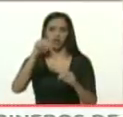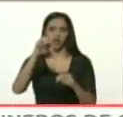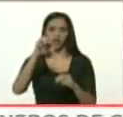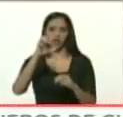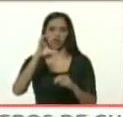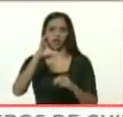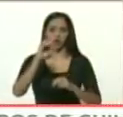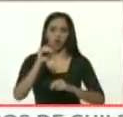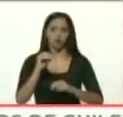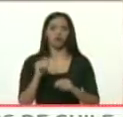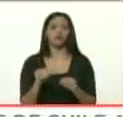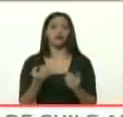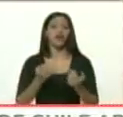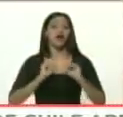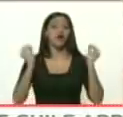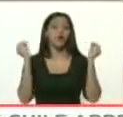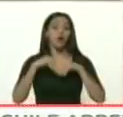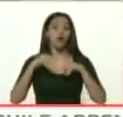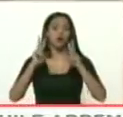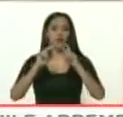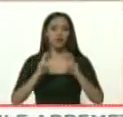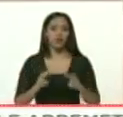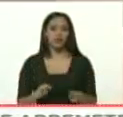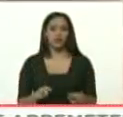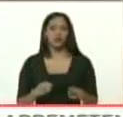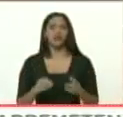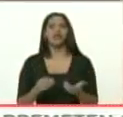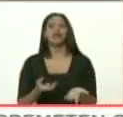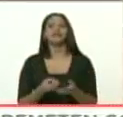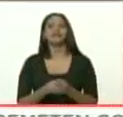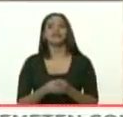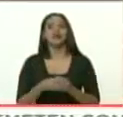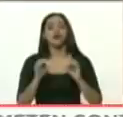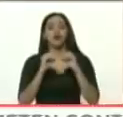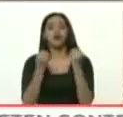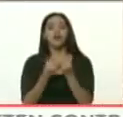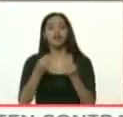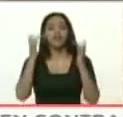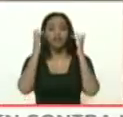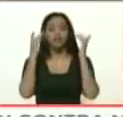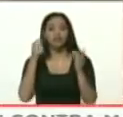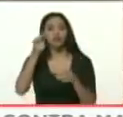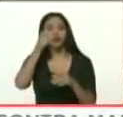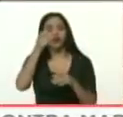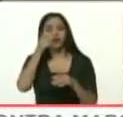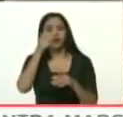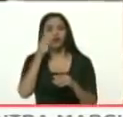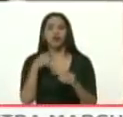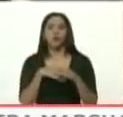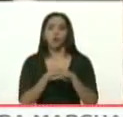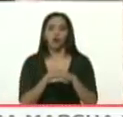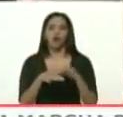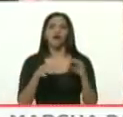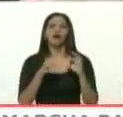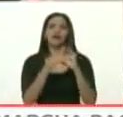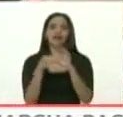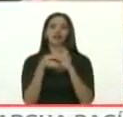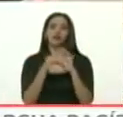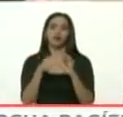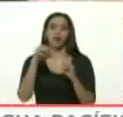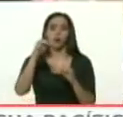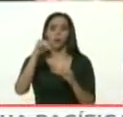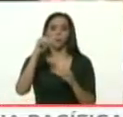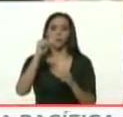las investigaciones que hicieron nuestros organismos de inteligencia y seguridad, guardaba relación con Marrero,